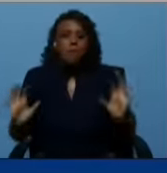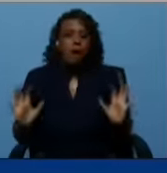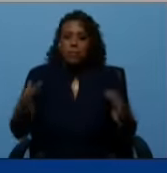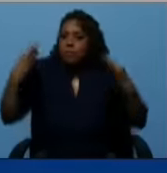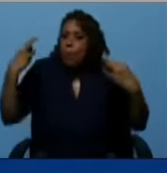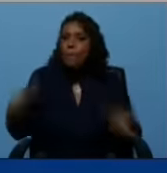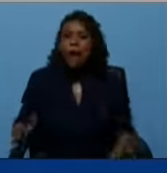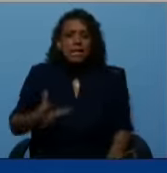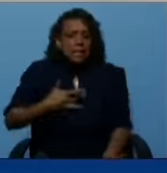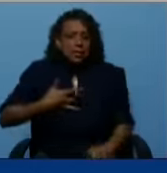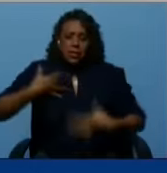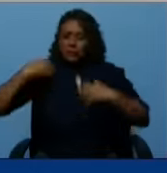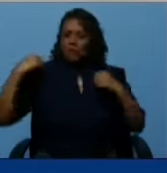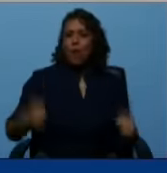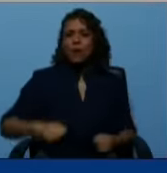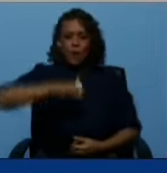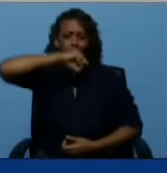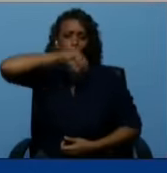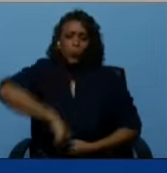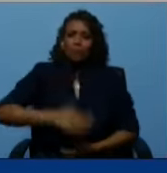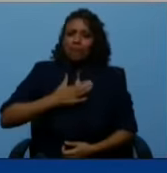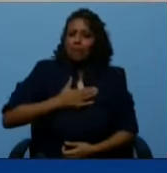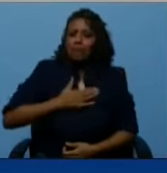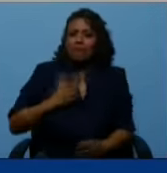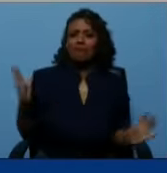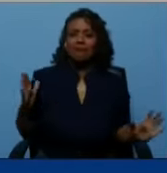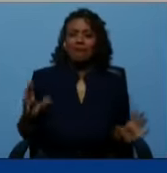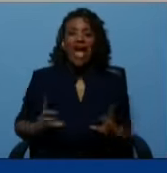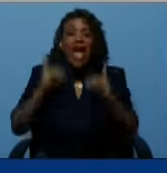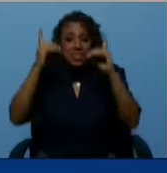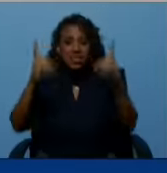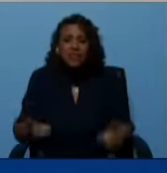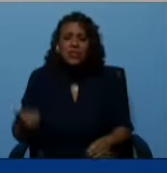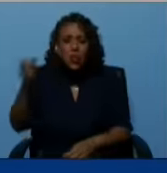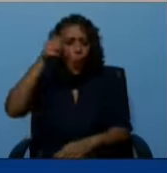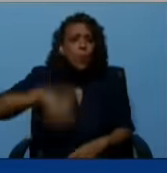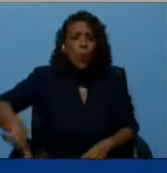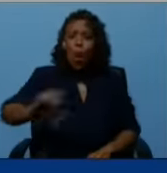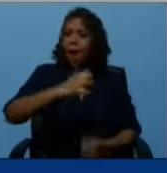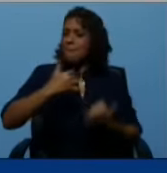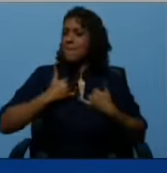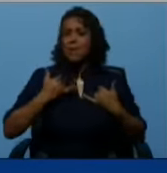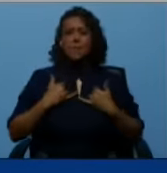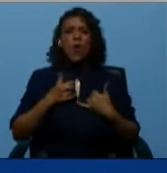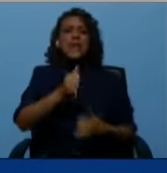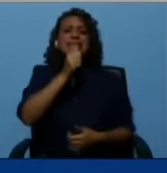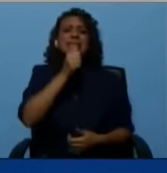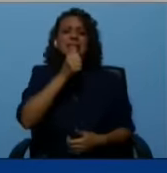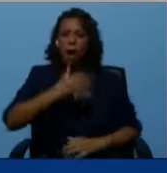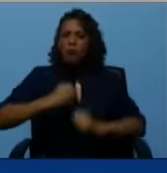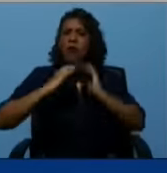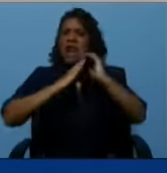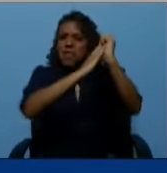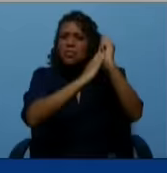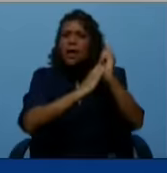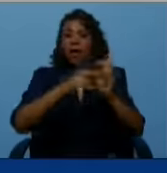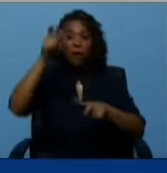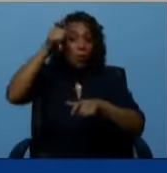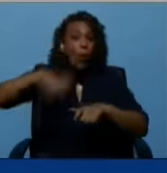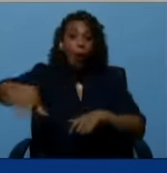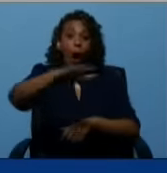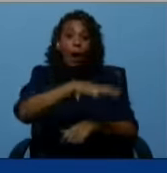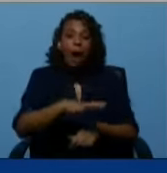Y se siente dueño de un país, porque lo es. El pueblo soberano es el dueño de este país. Esta versión